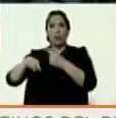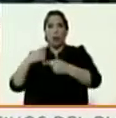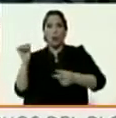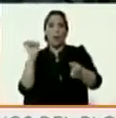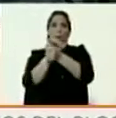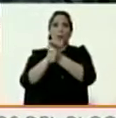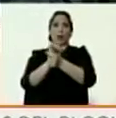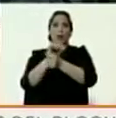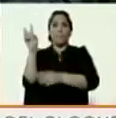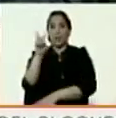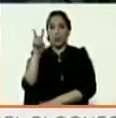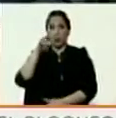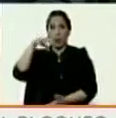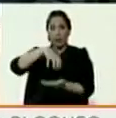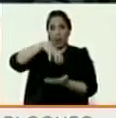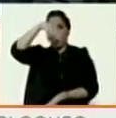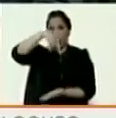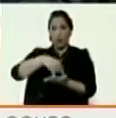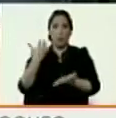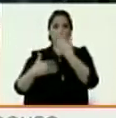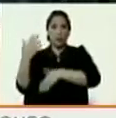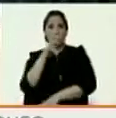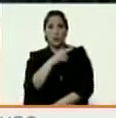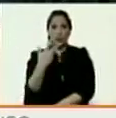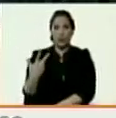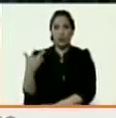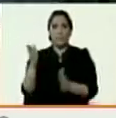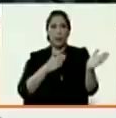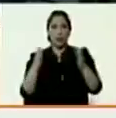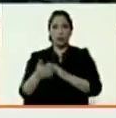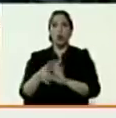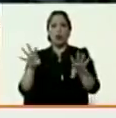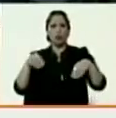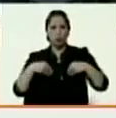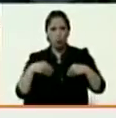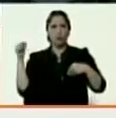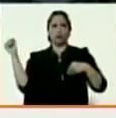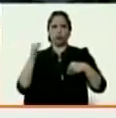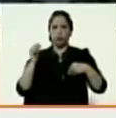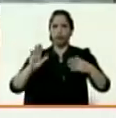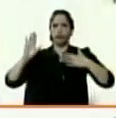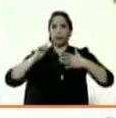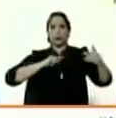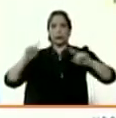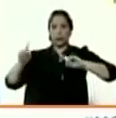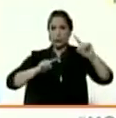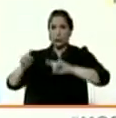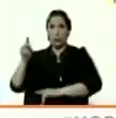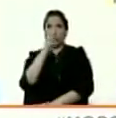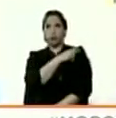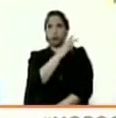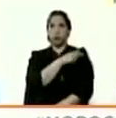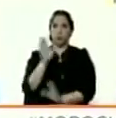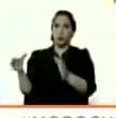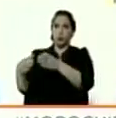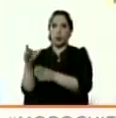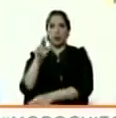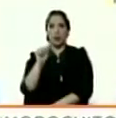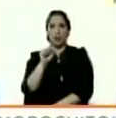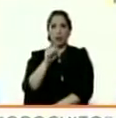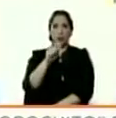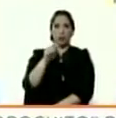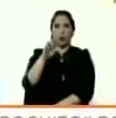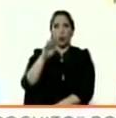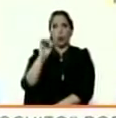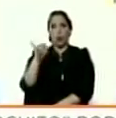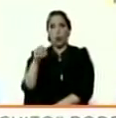estado Carabobo, el pasado 23 de marzo, y asumen la dirección de las bandas de los Rastrojos. Esta persona es